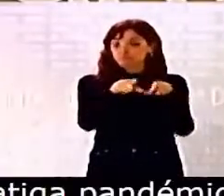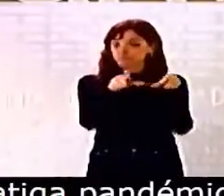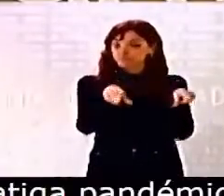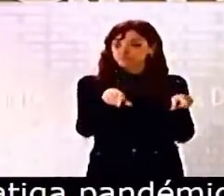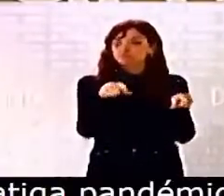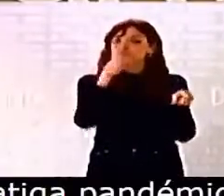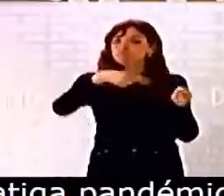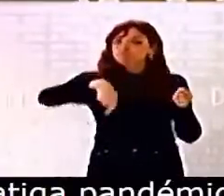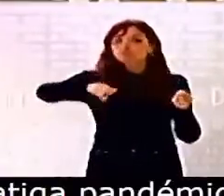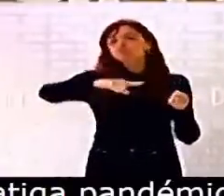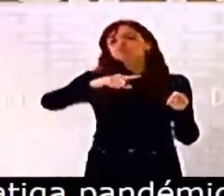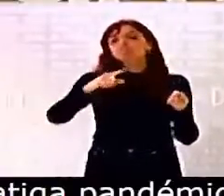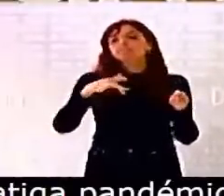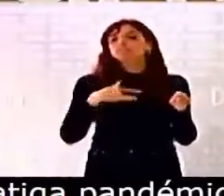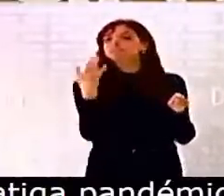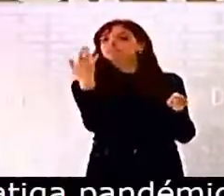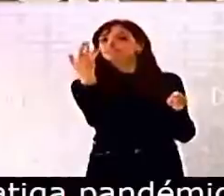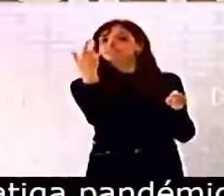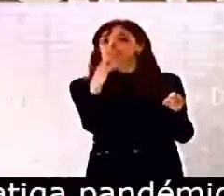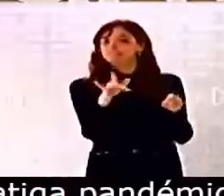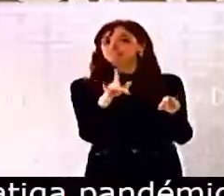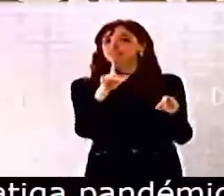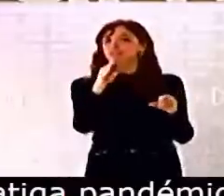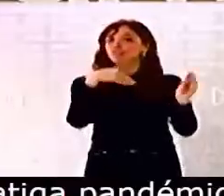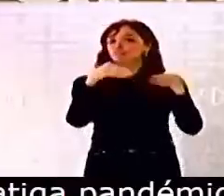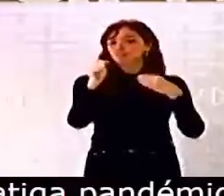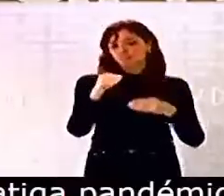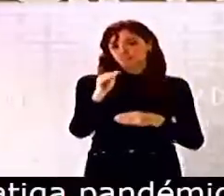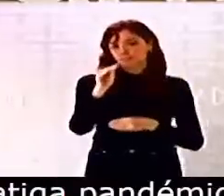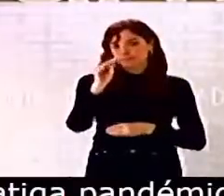a los que le vamos a permitir la flexibilización.